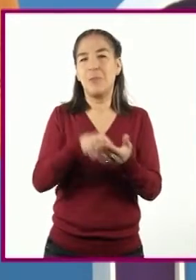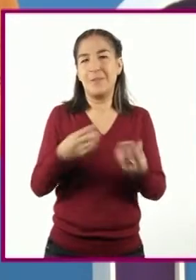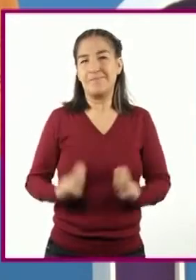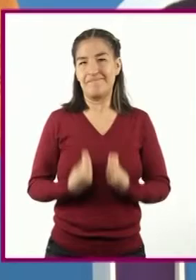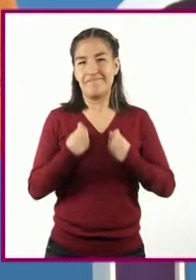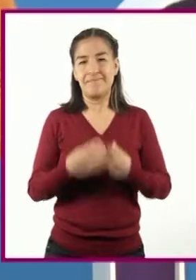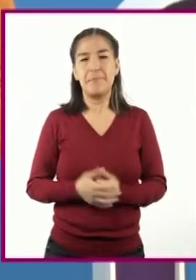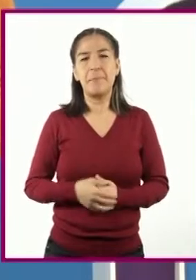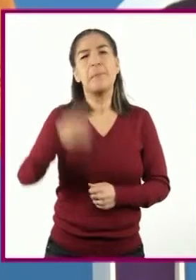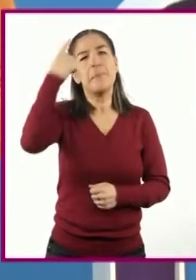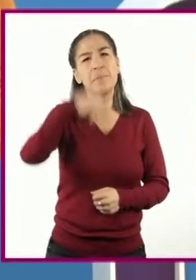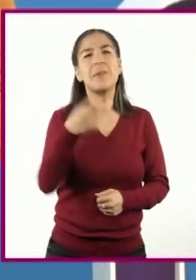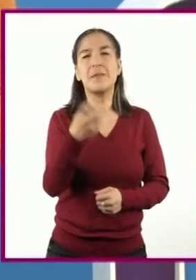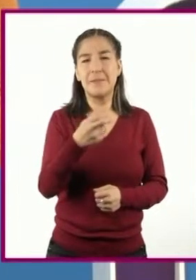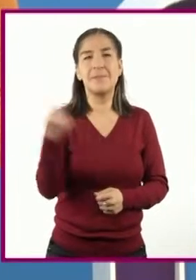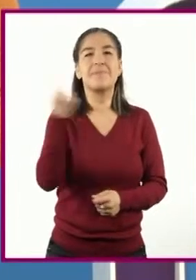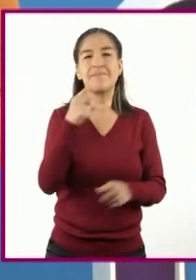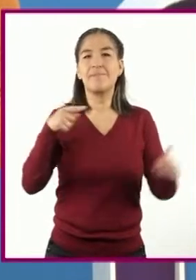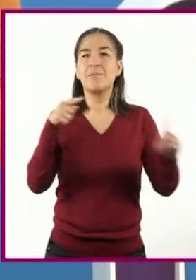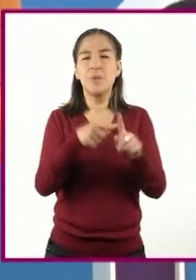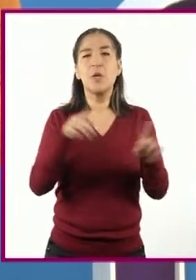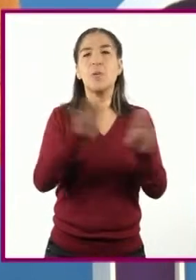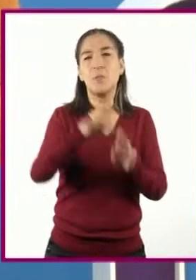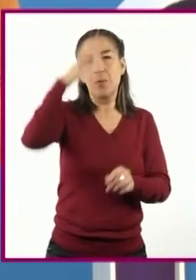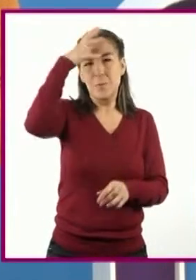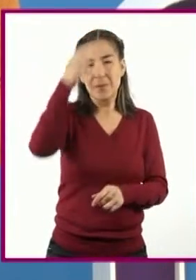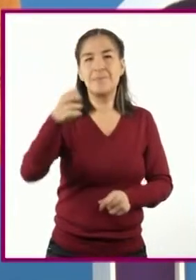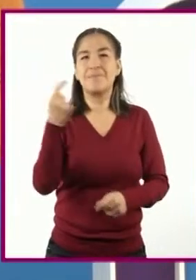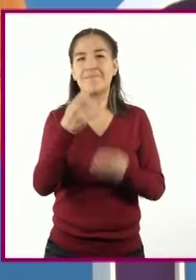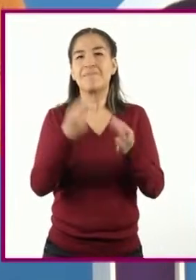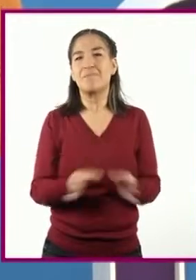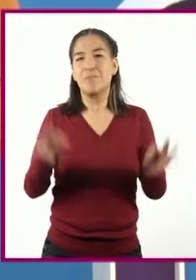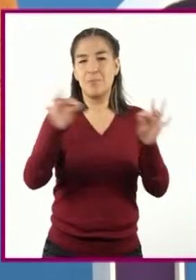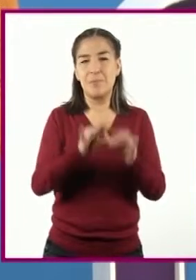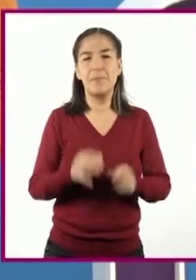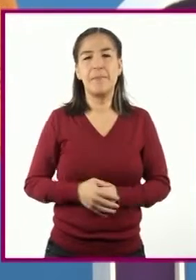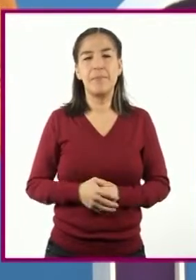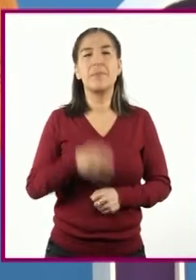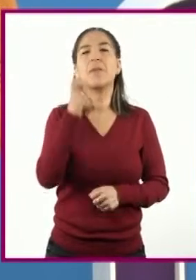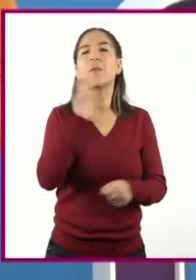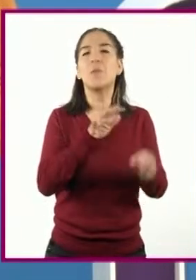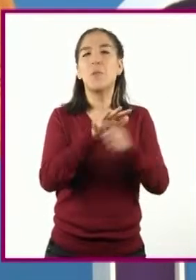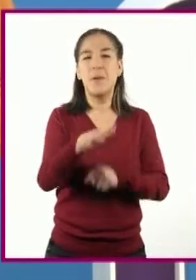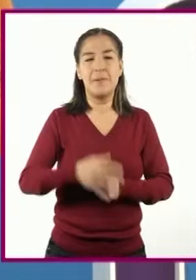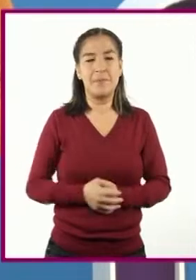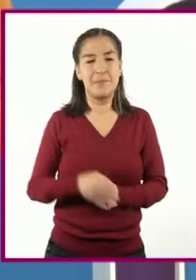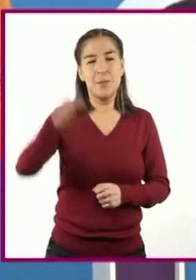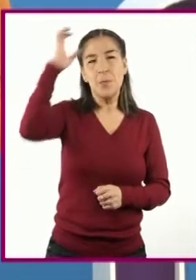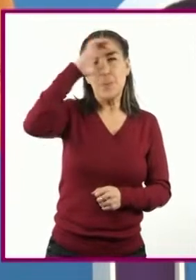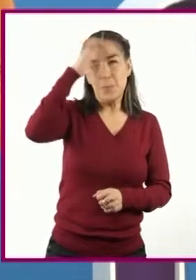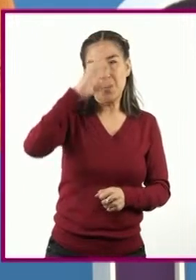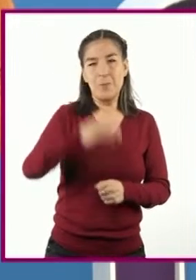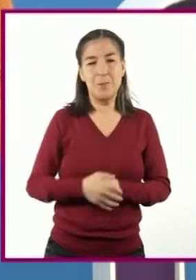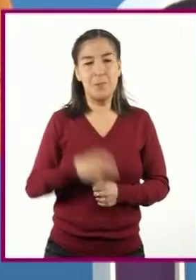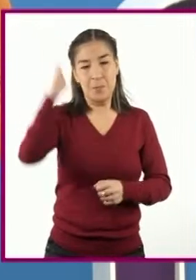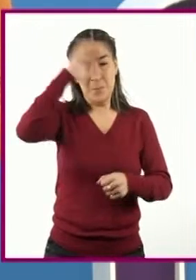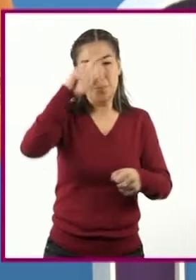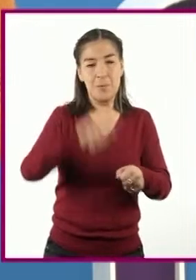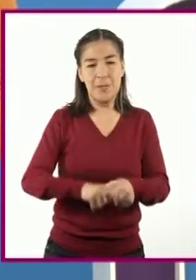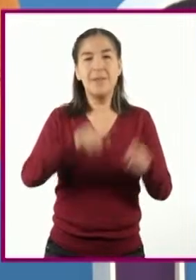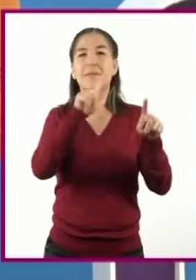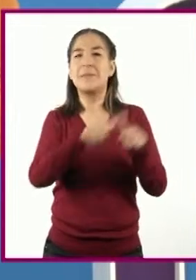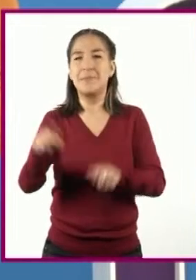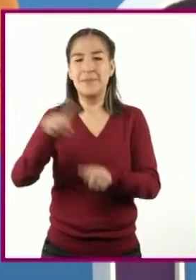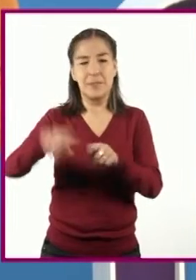lograrlo, es necesario identificar algunos conceptos esenciales, los cuales son cultura, diversidad